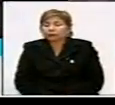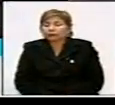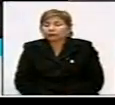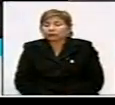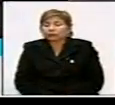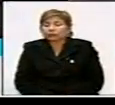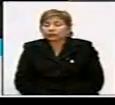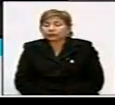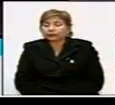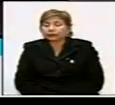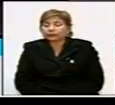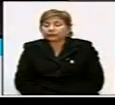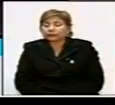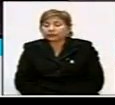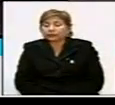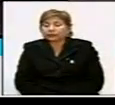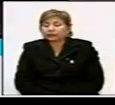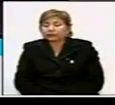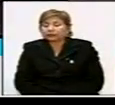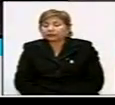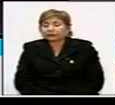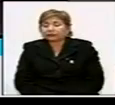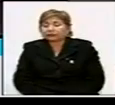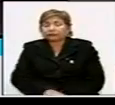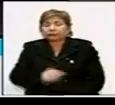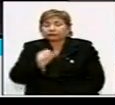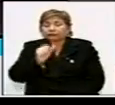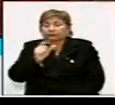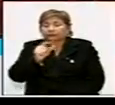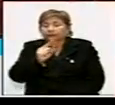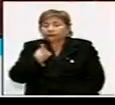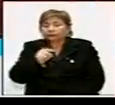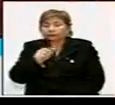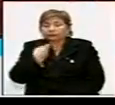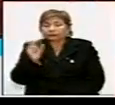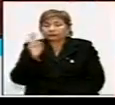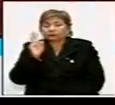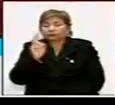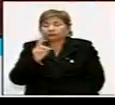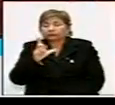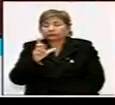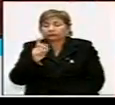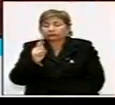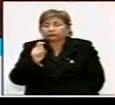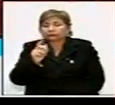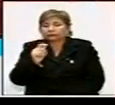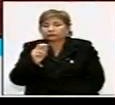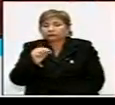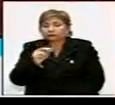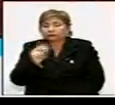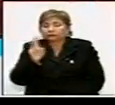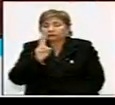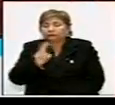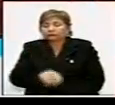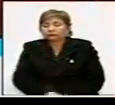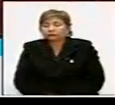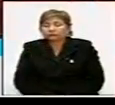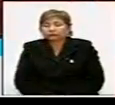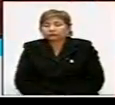más salazar verde letona verde